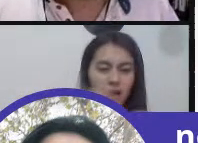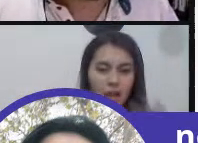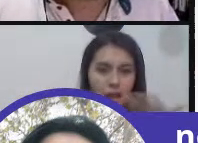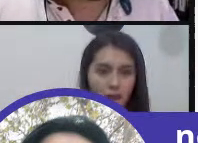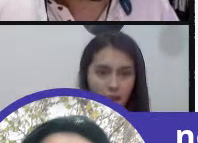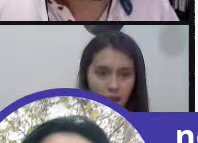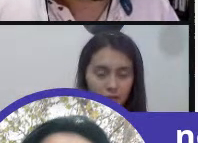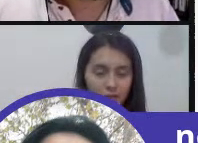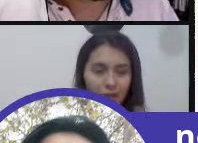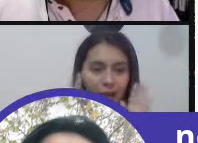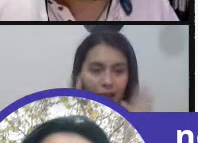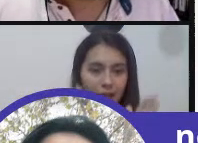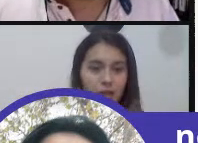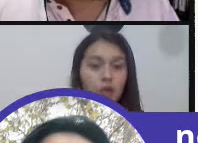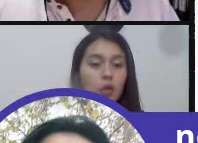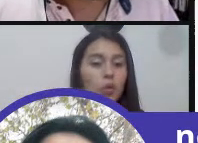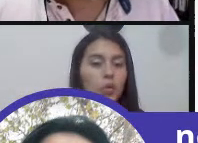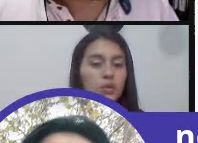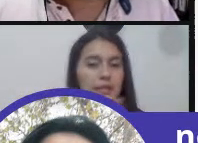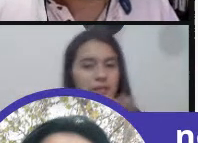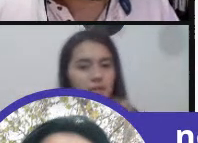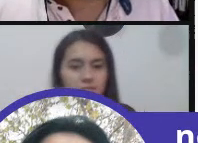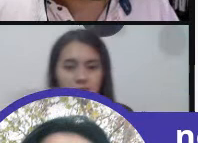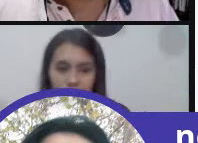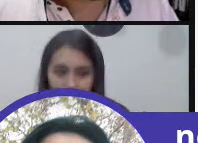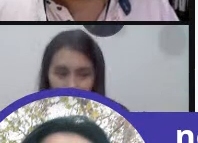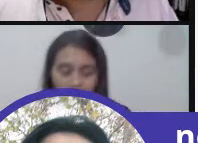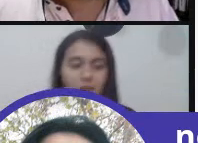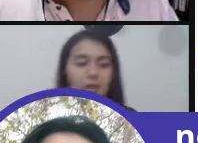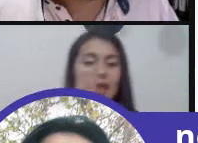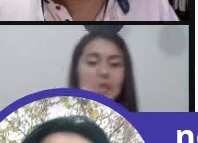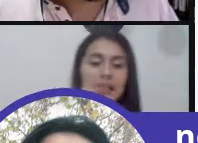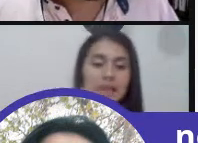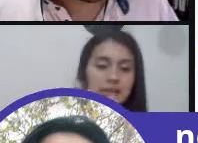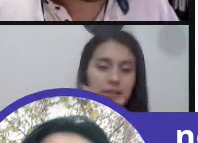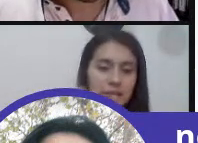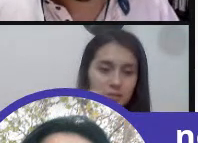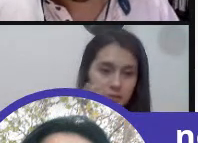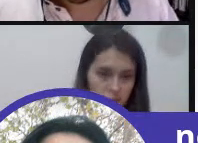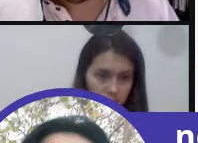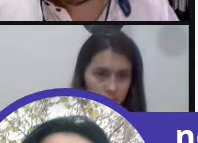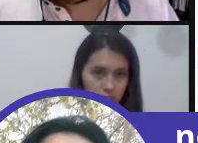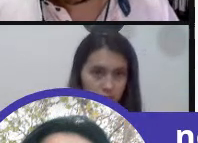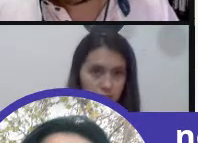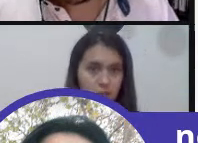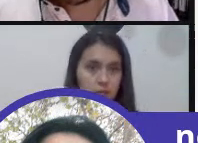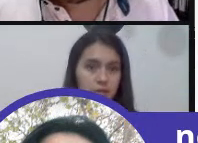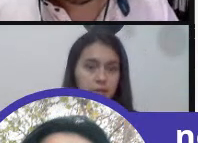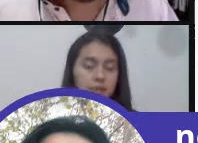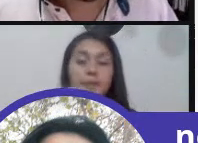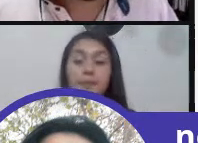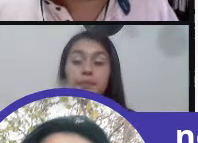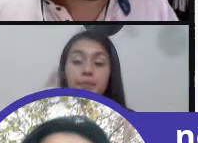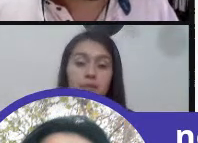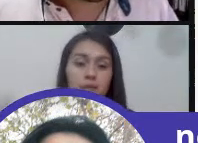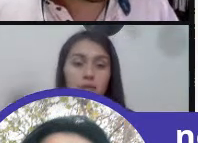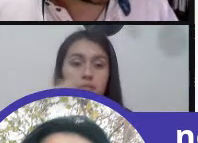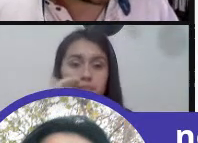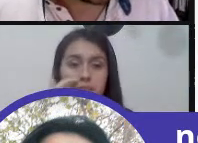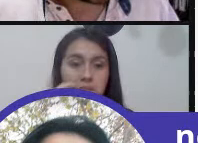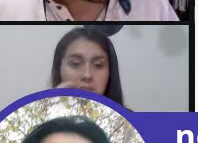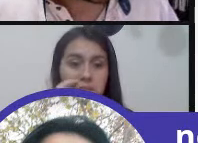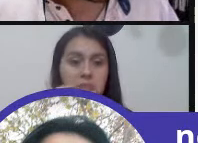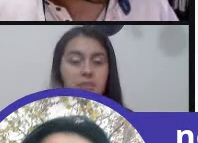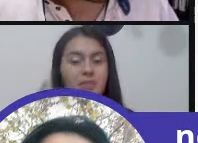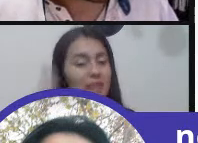pueden hacer en StreamYard desde celular o desde un computador. Tengan en cuenta que en el celular